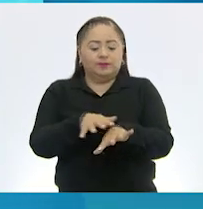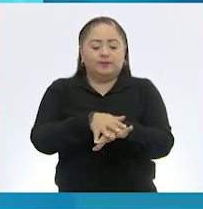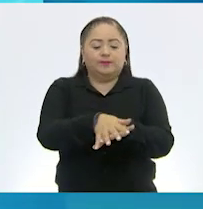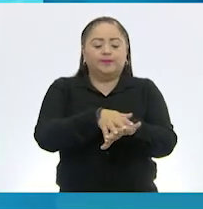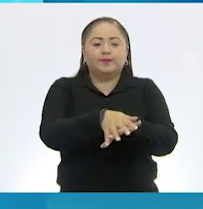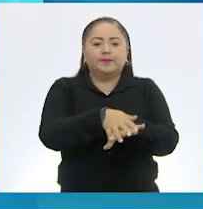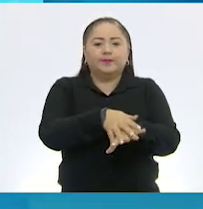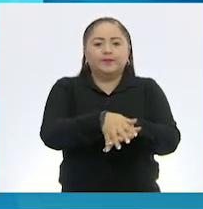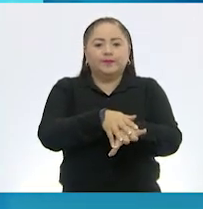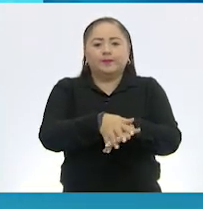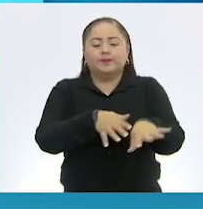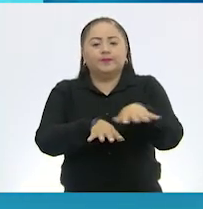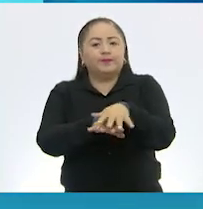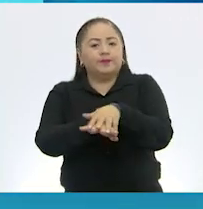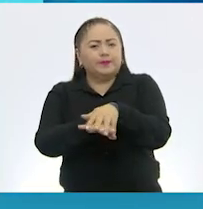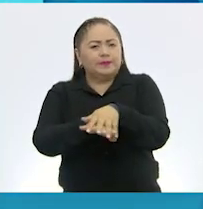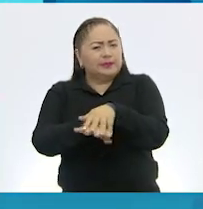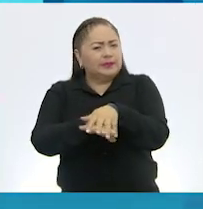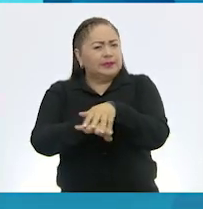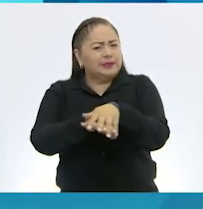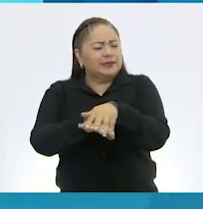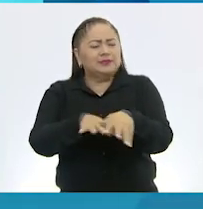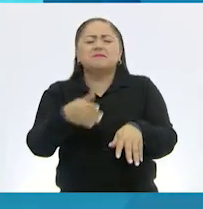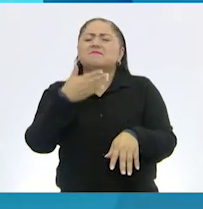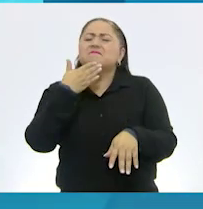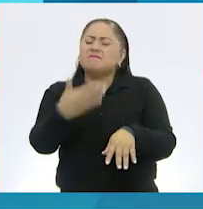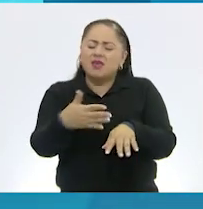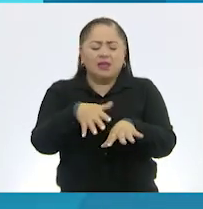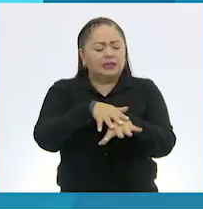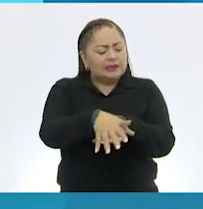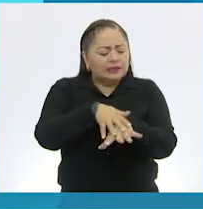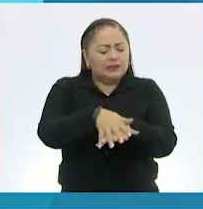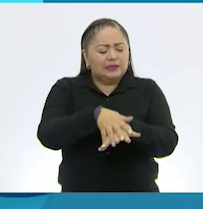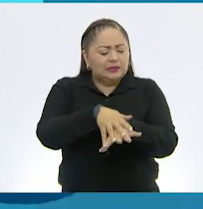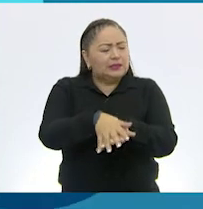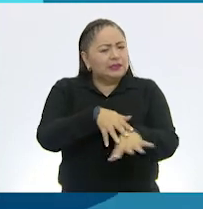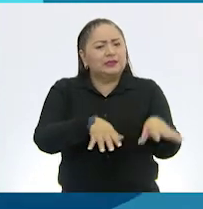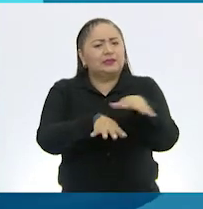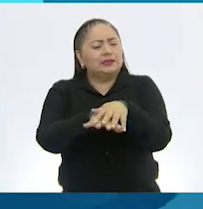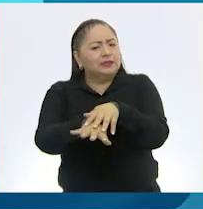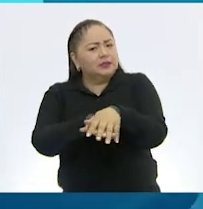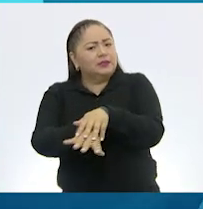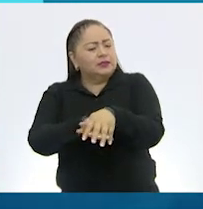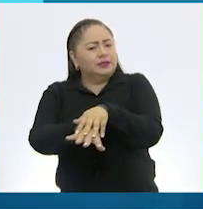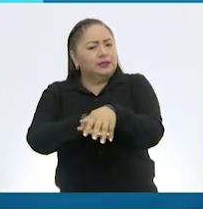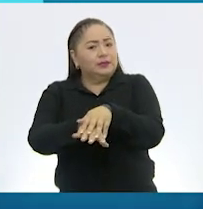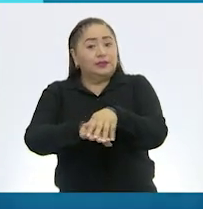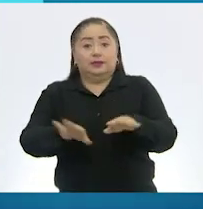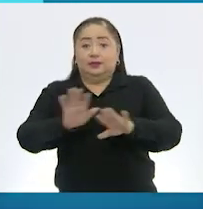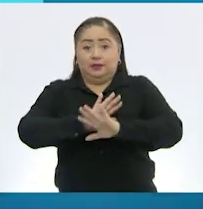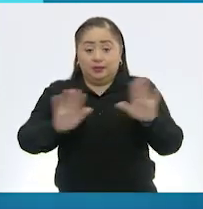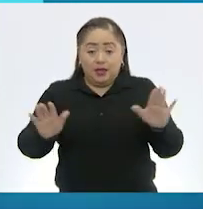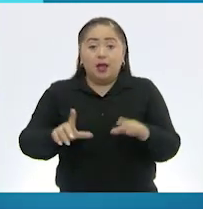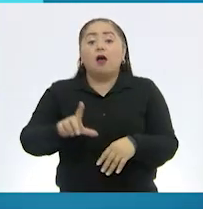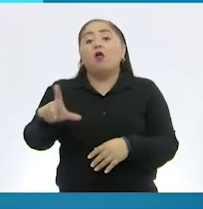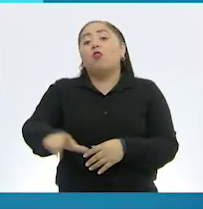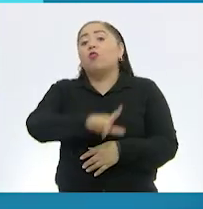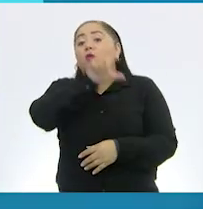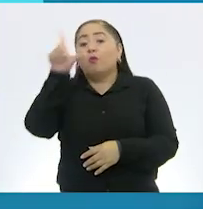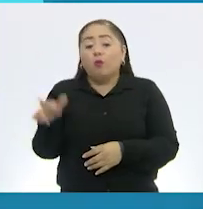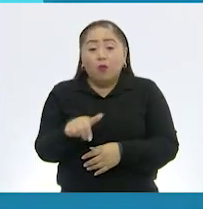de una de tus manos contra el dorso de la otra, entrelazando los dedos. Repite lo mismo con la otra mano. Frota los